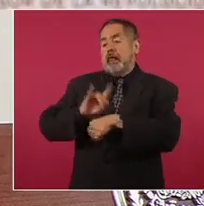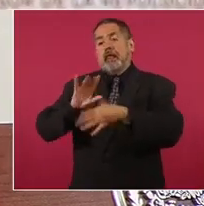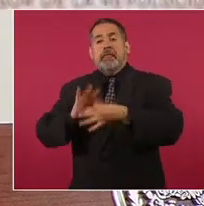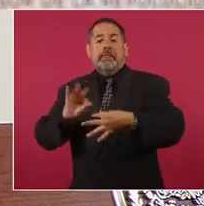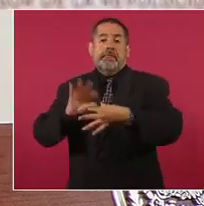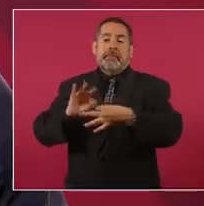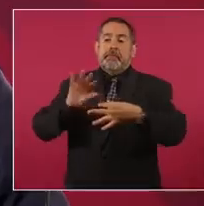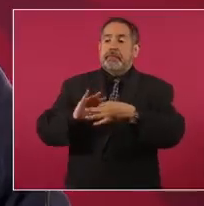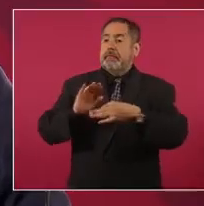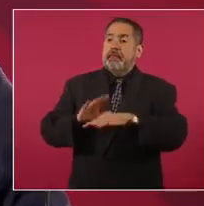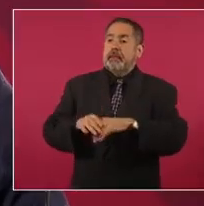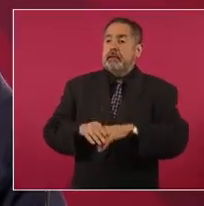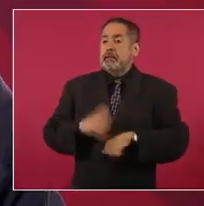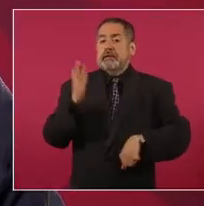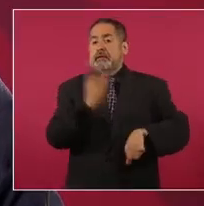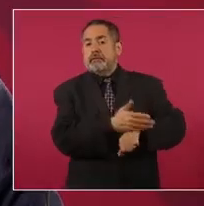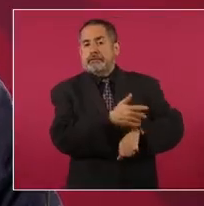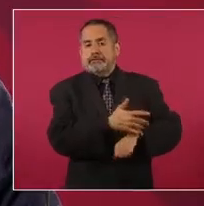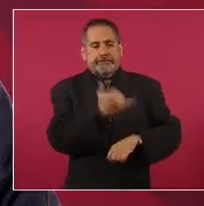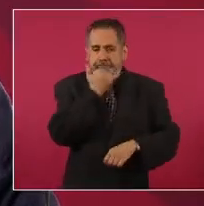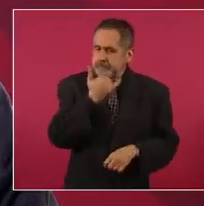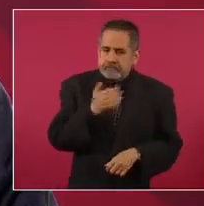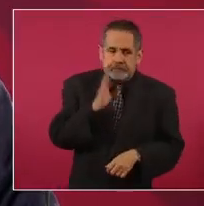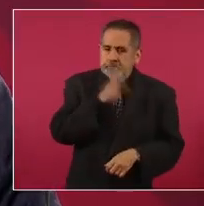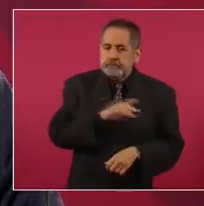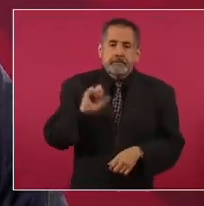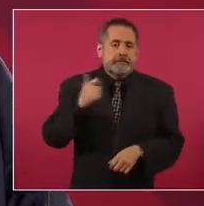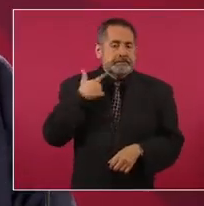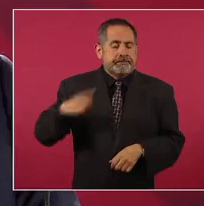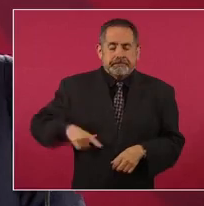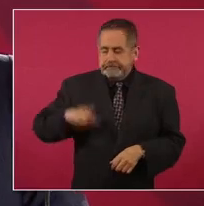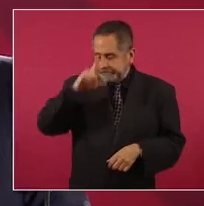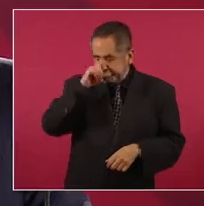y castigar a los responsables, se optó